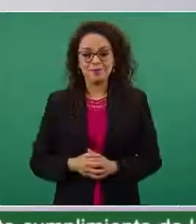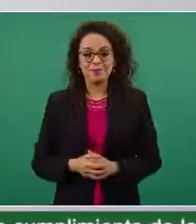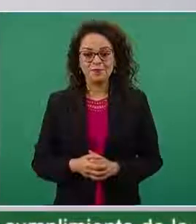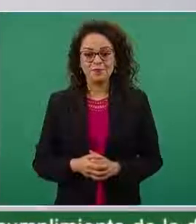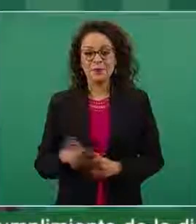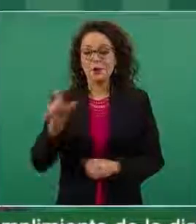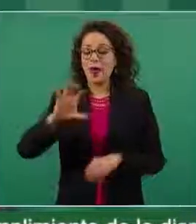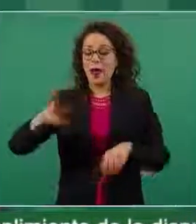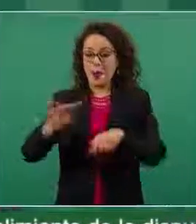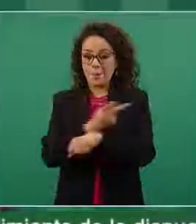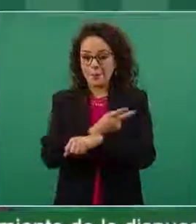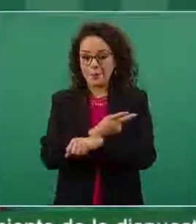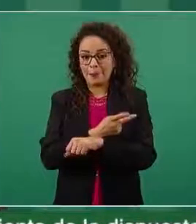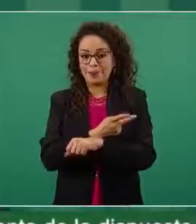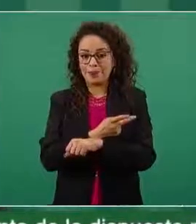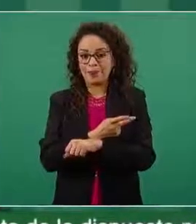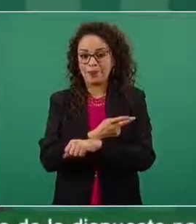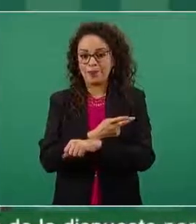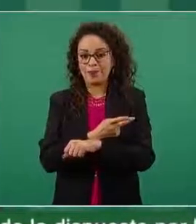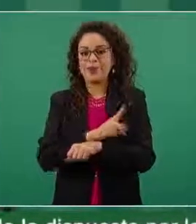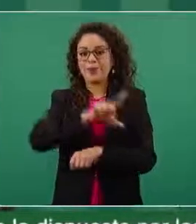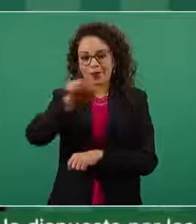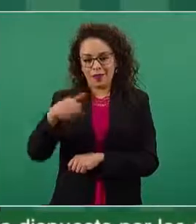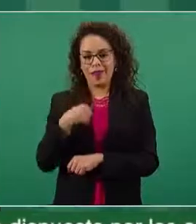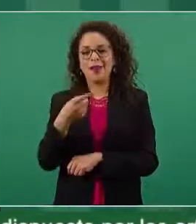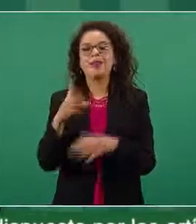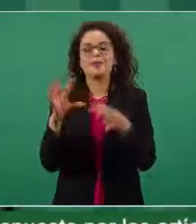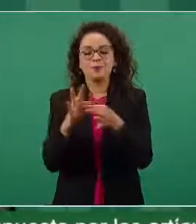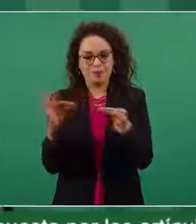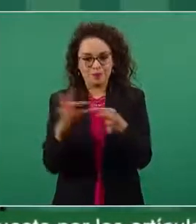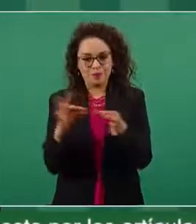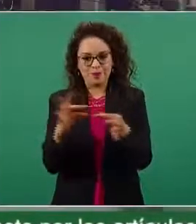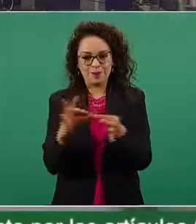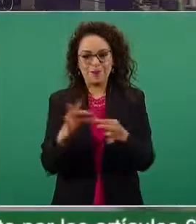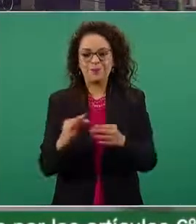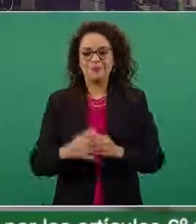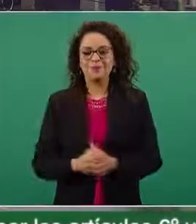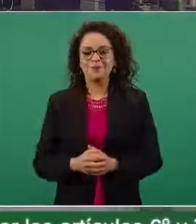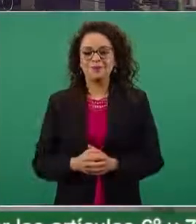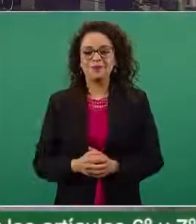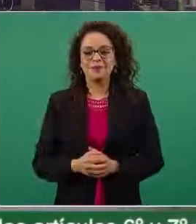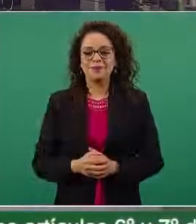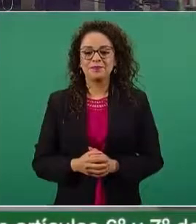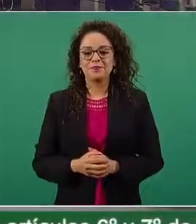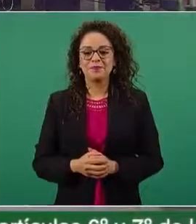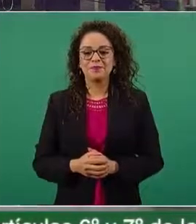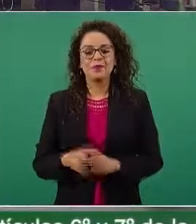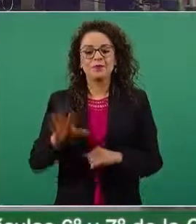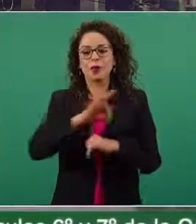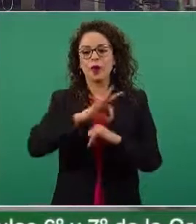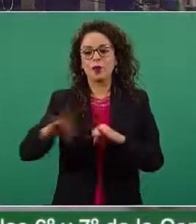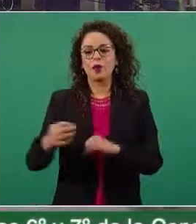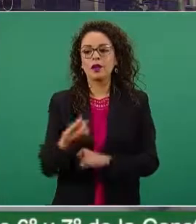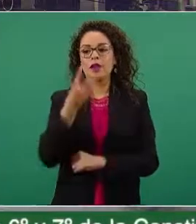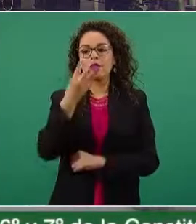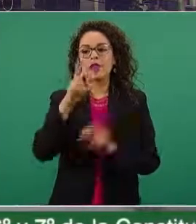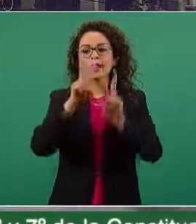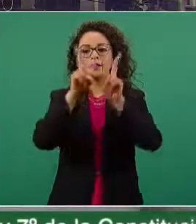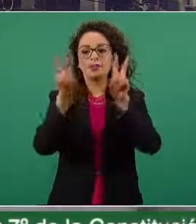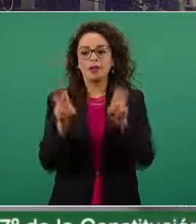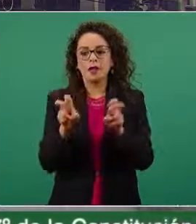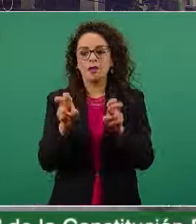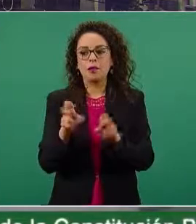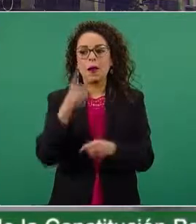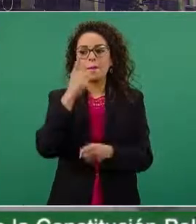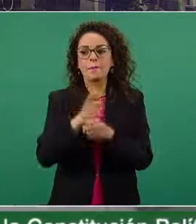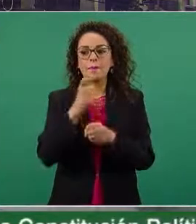vez que pase la veda, hablamos. Presidente, por último, tres temas le voy a tocar. El